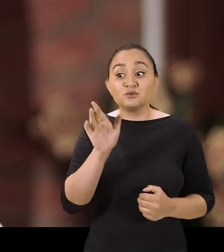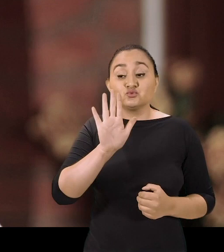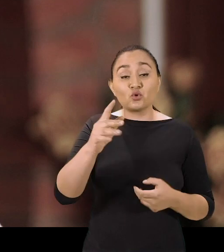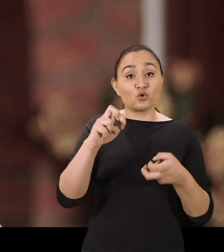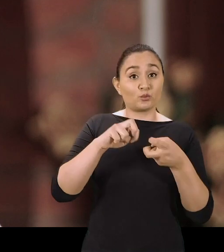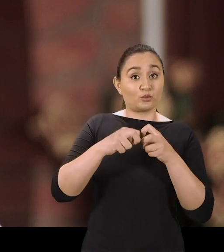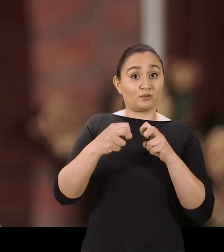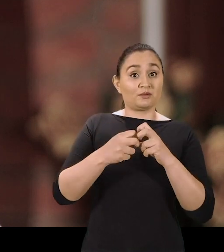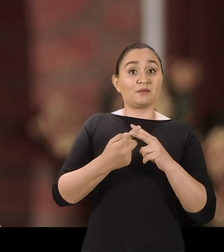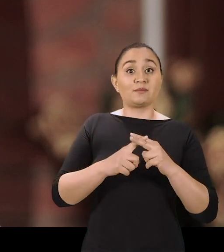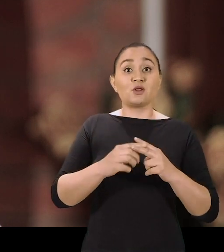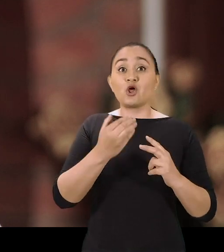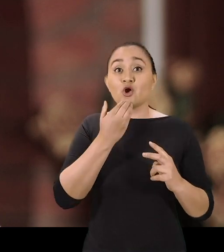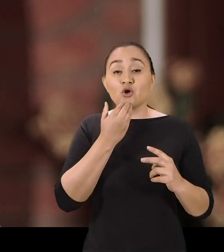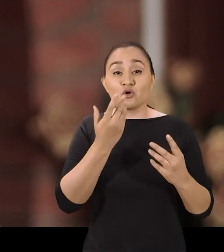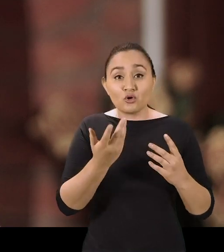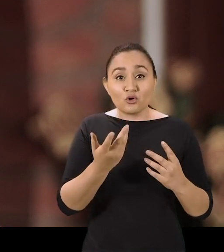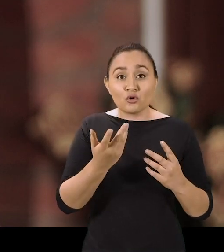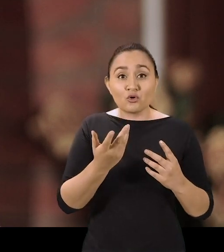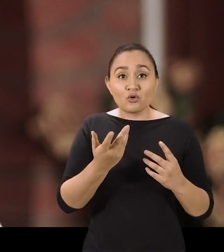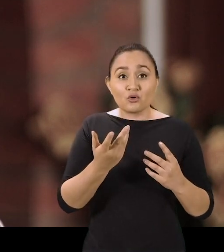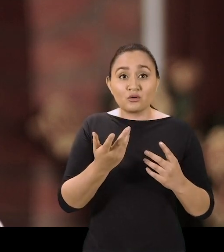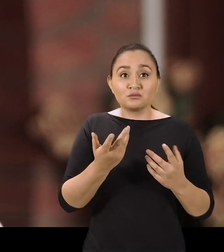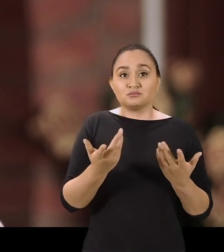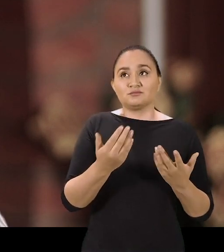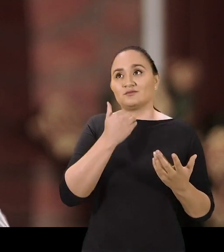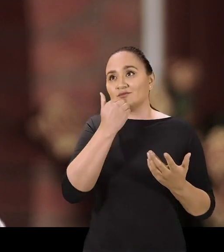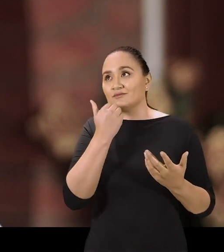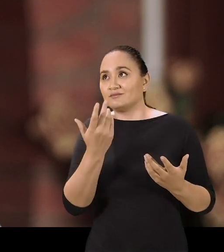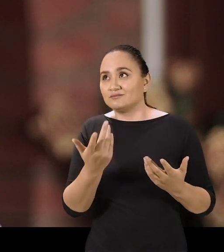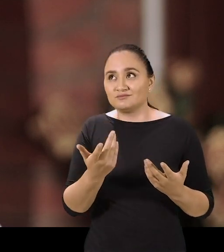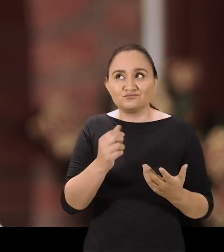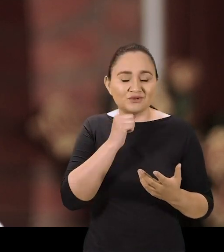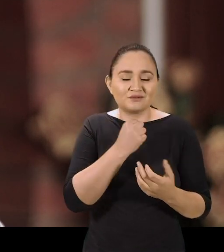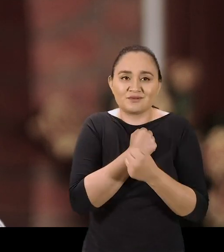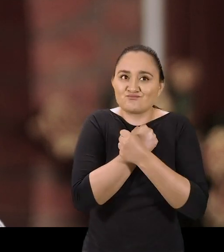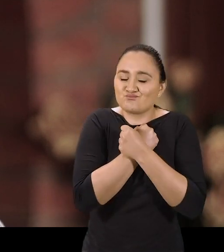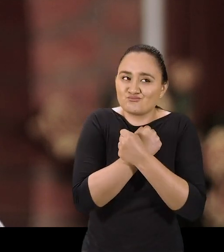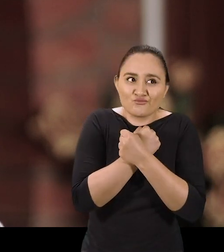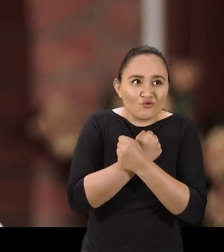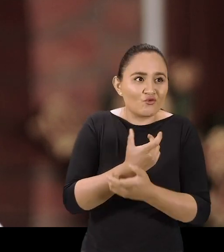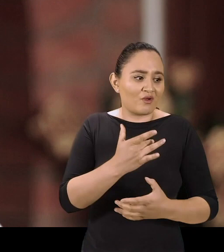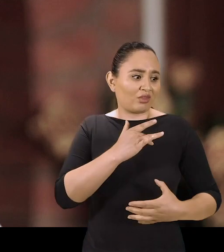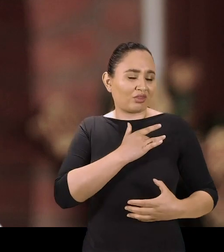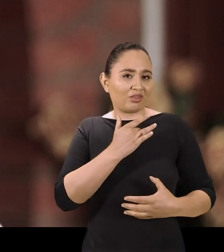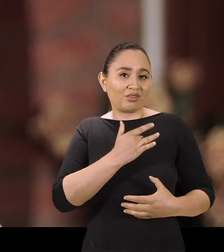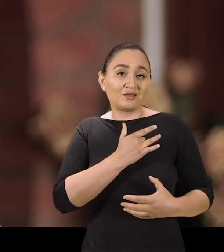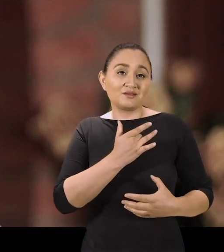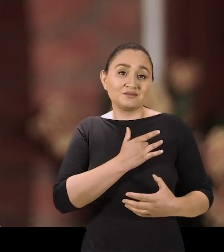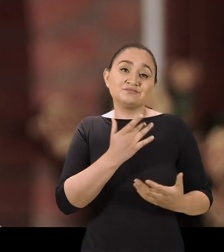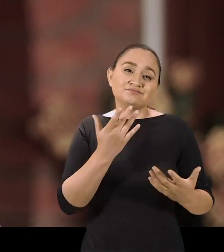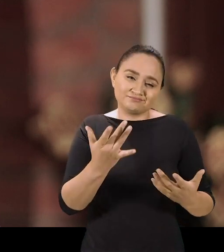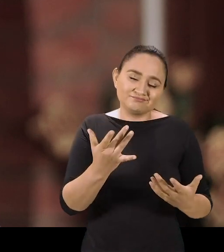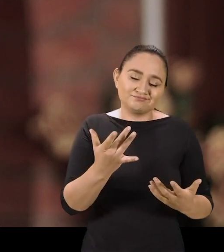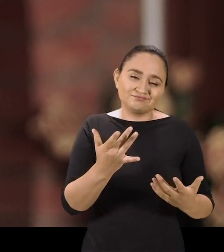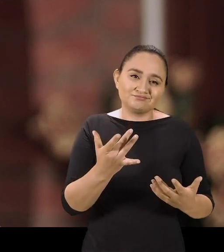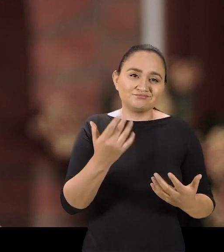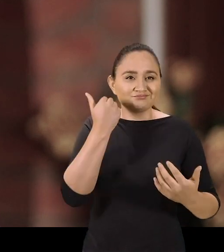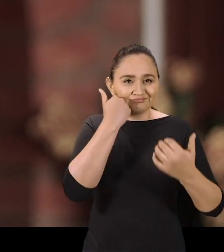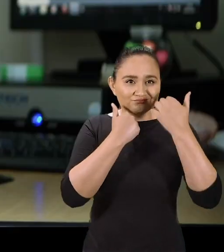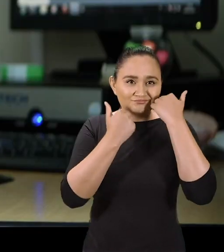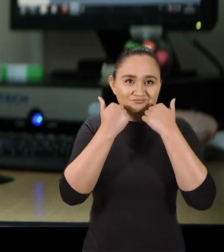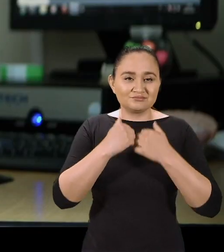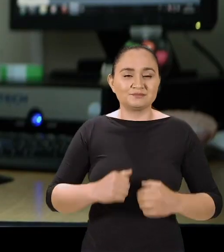el problema de ello se empieza por una carencia de algo y que generalmente son carencias